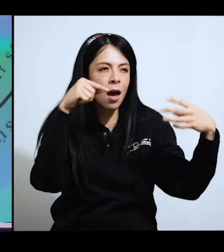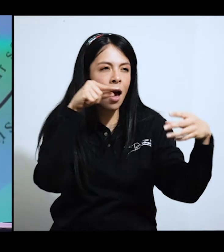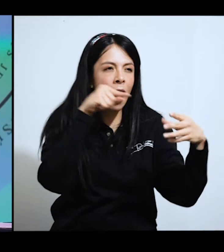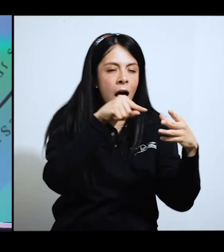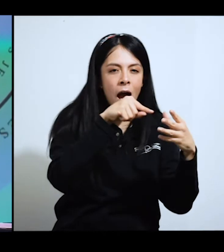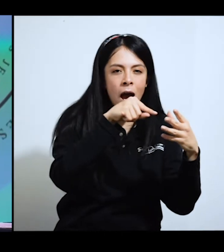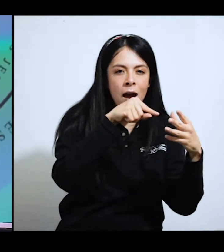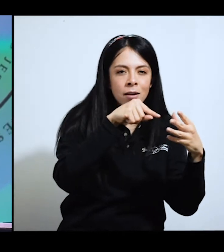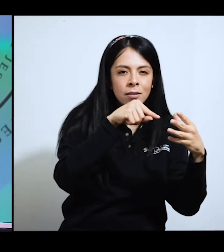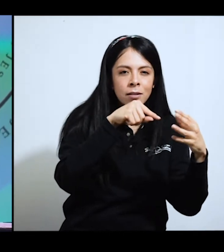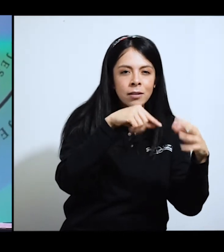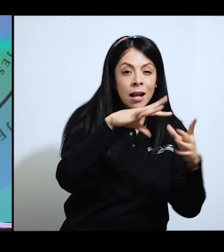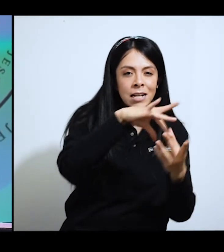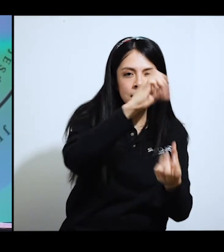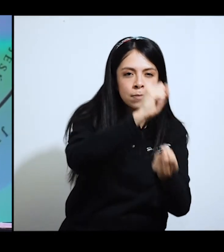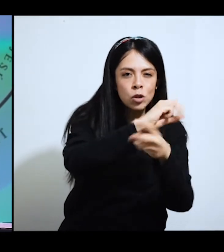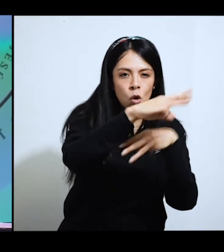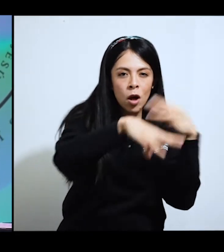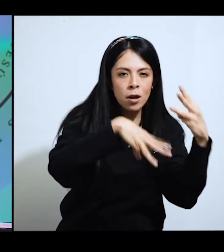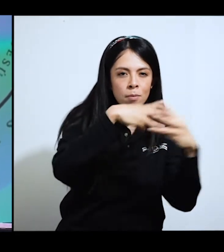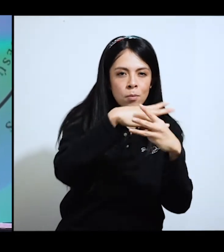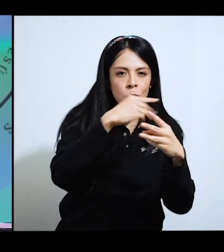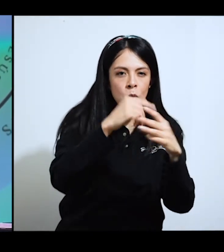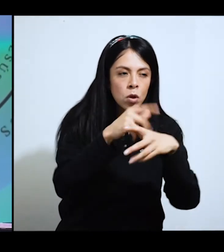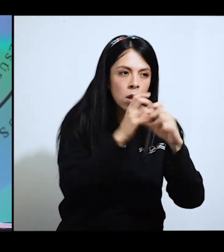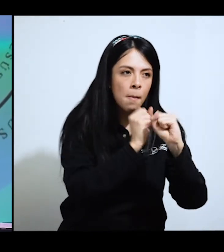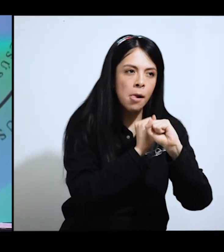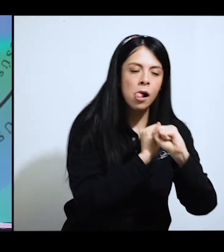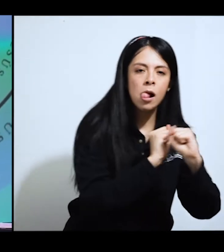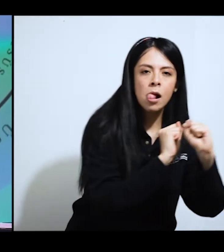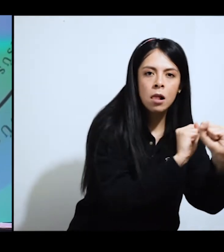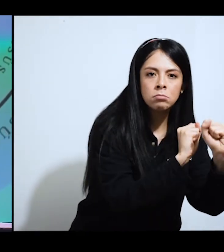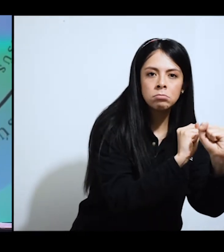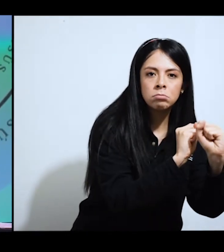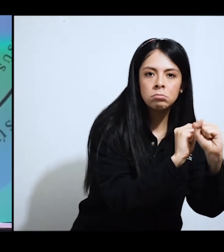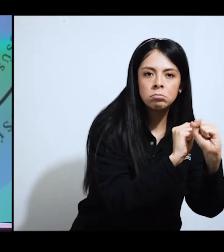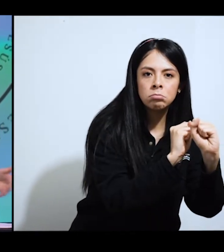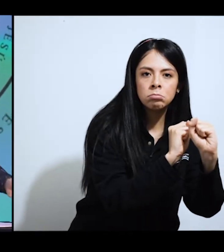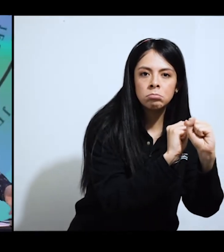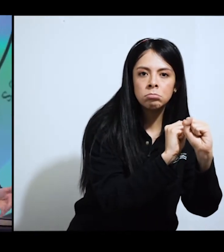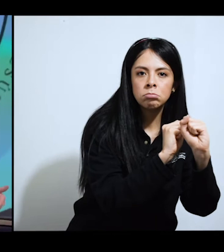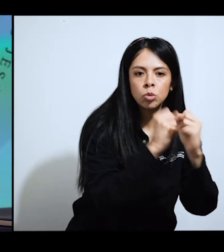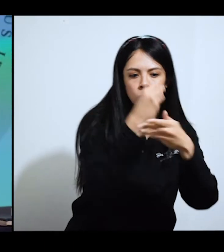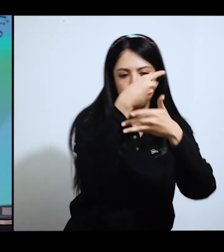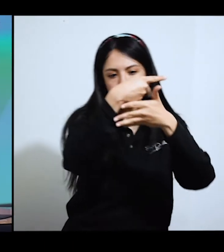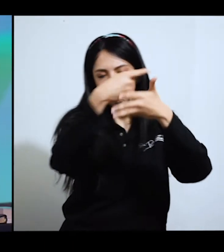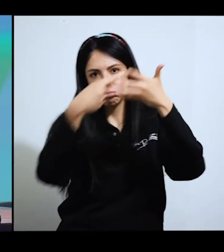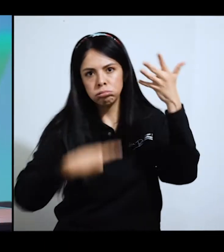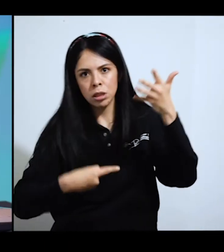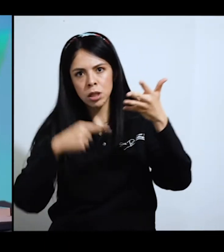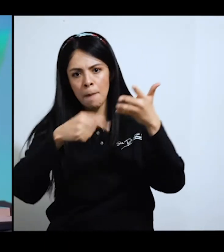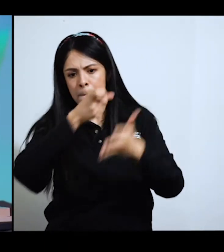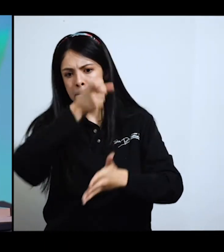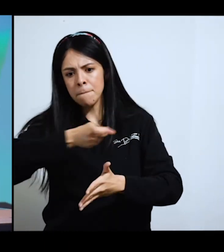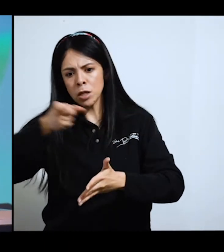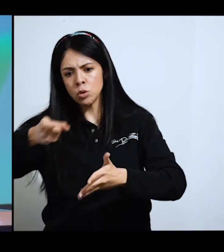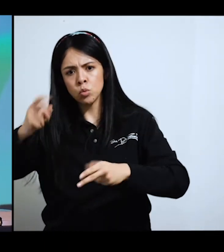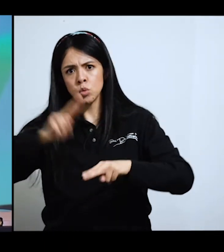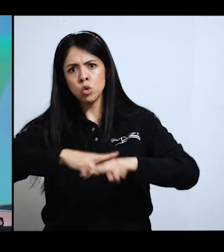el espíritu de Sodoma, el espíritu del mundo. Estas son personas